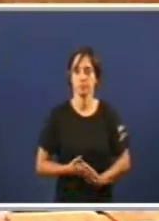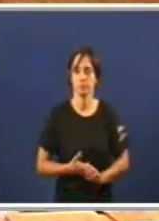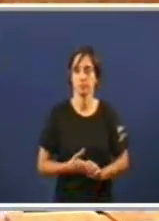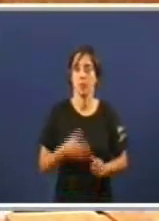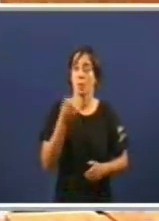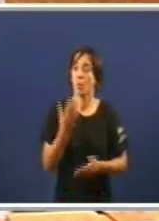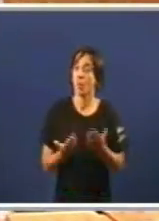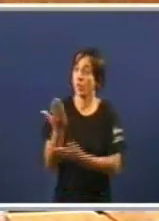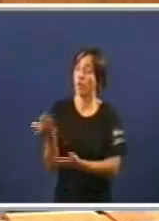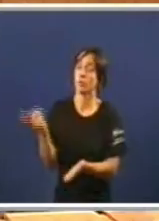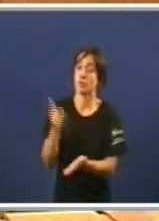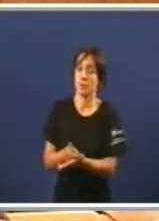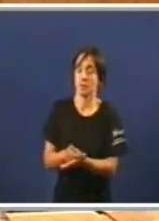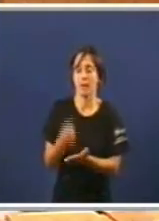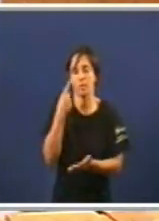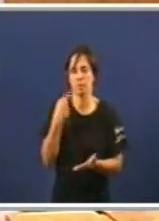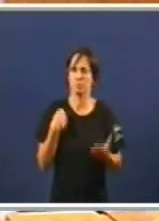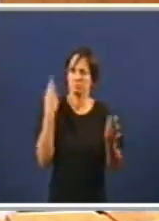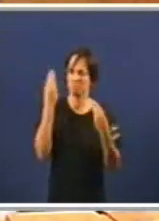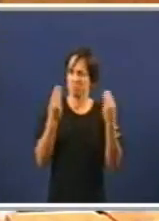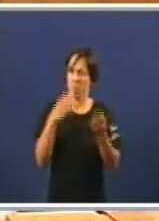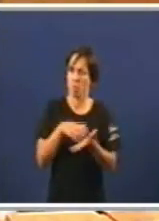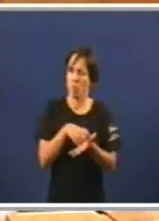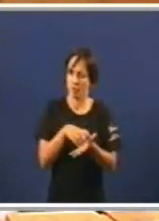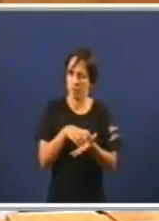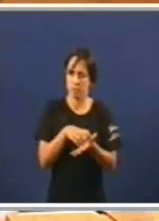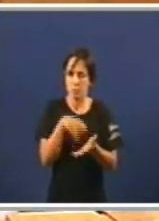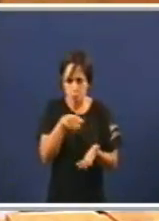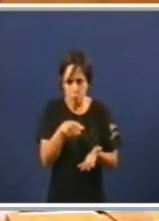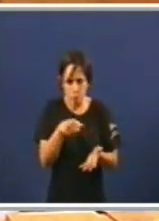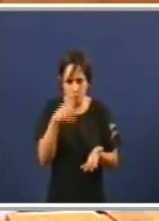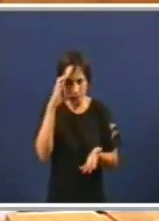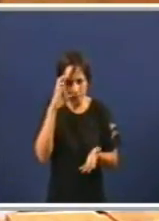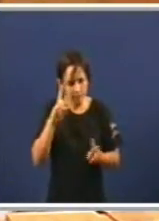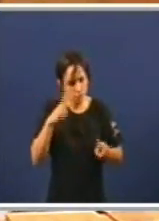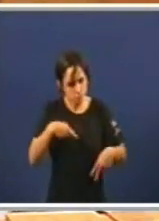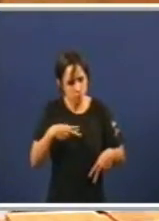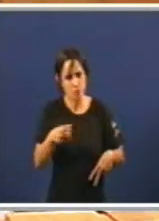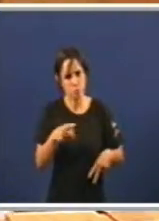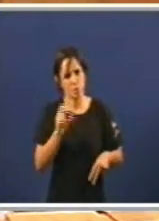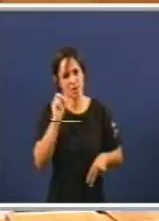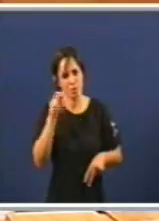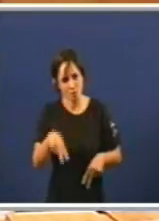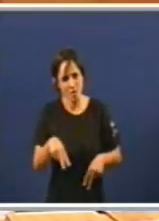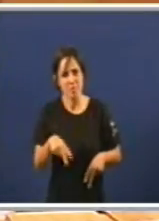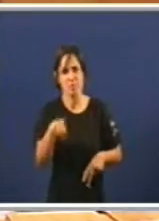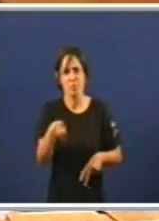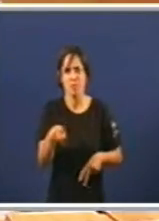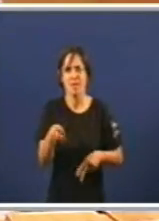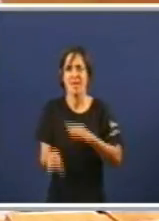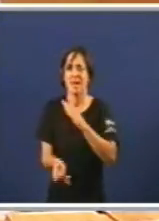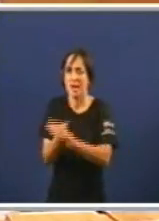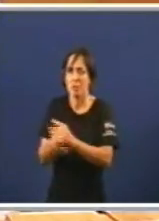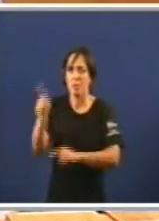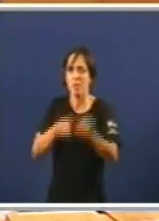Bon día de novo. Eu pregúntome, vostede oíuse? É dicir, está recoñecendo que crearon un problema onde non o